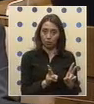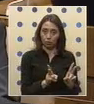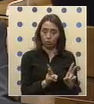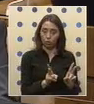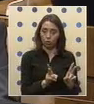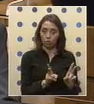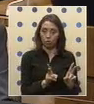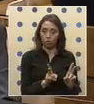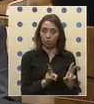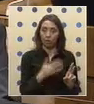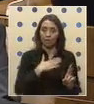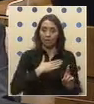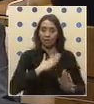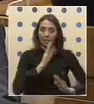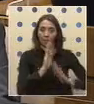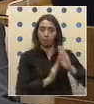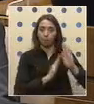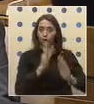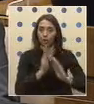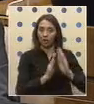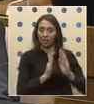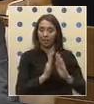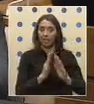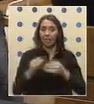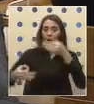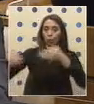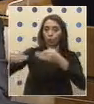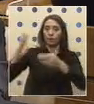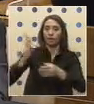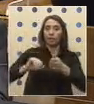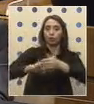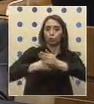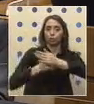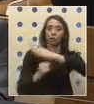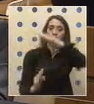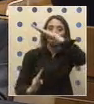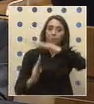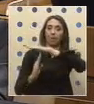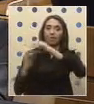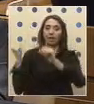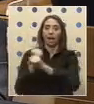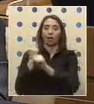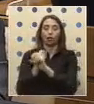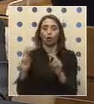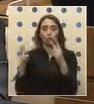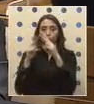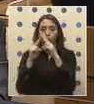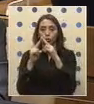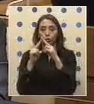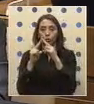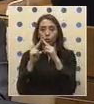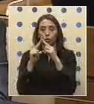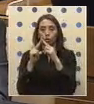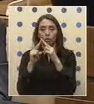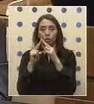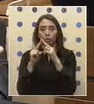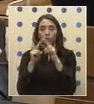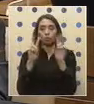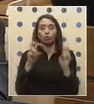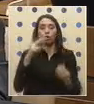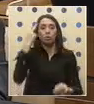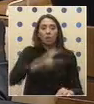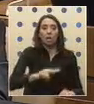pretende proteger con la eventual suspensión o paralización de obra sean de naturaleza